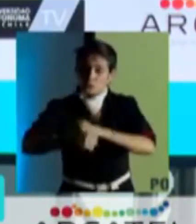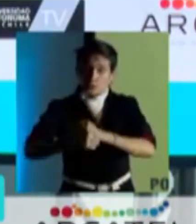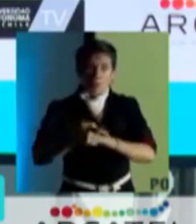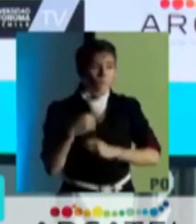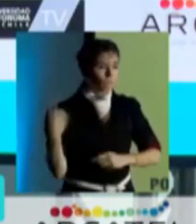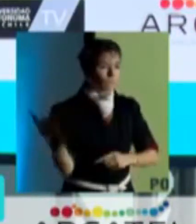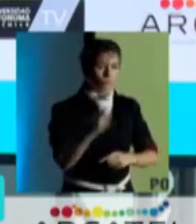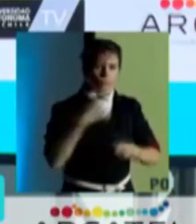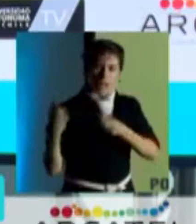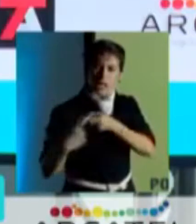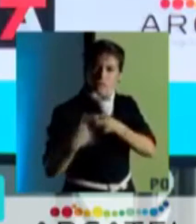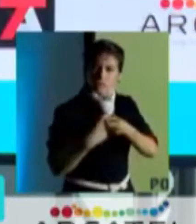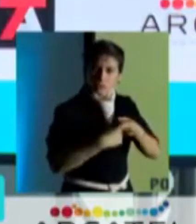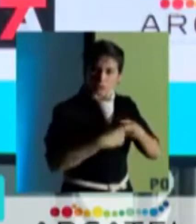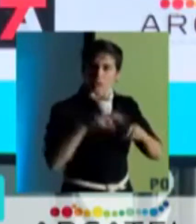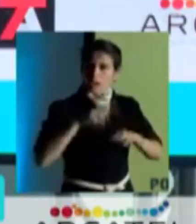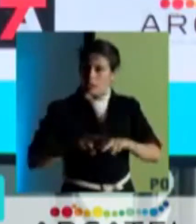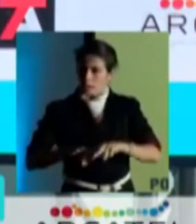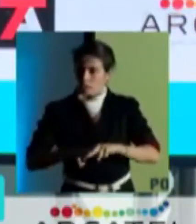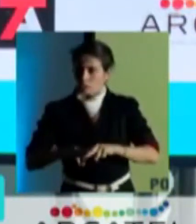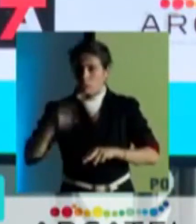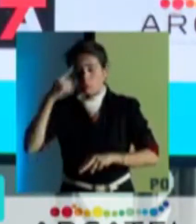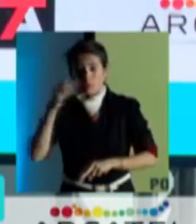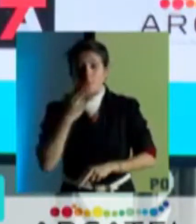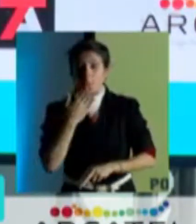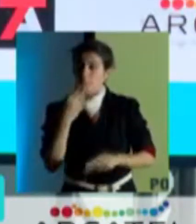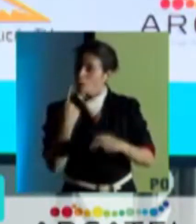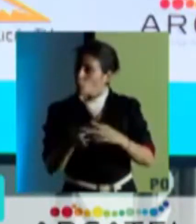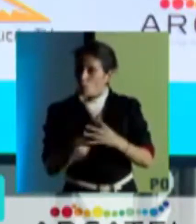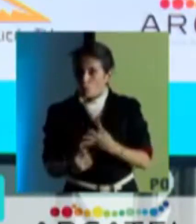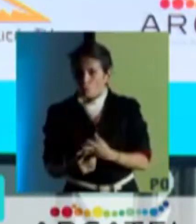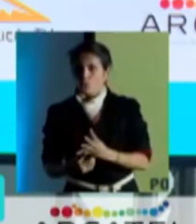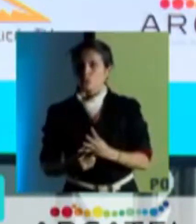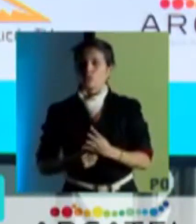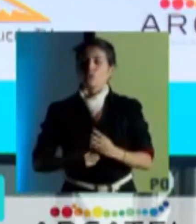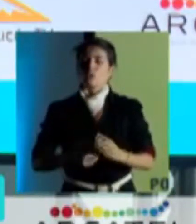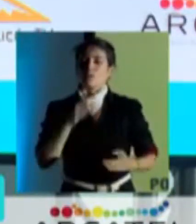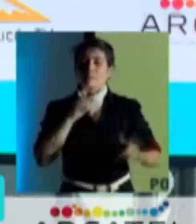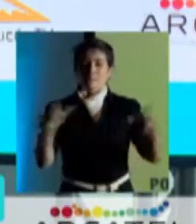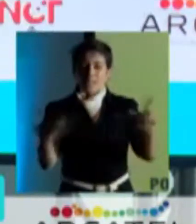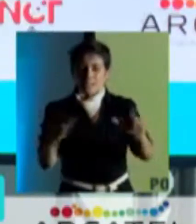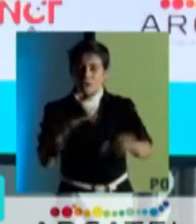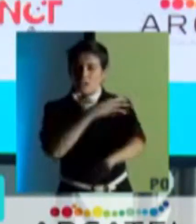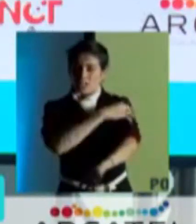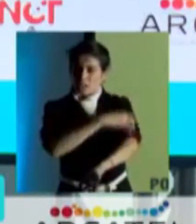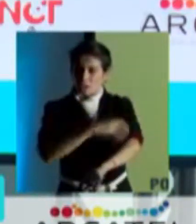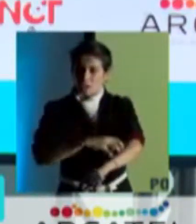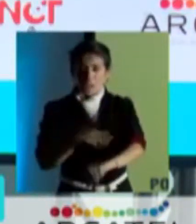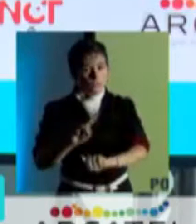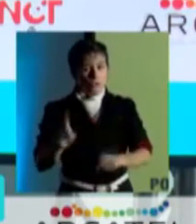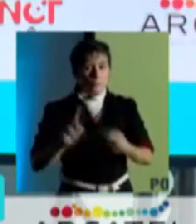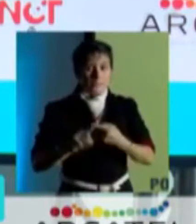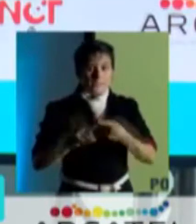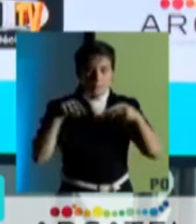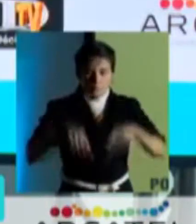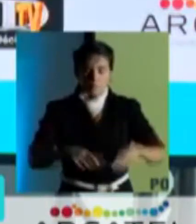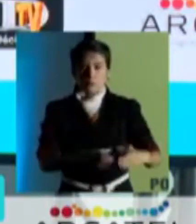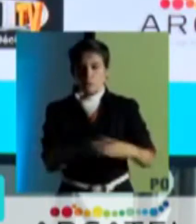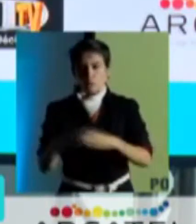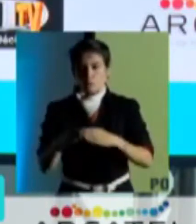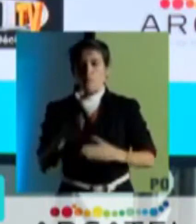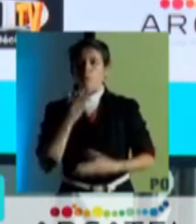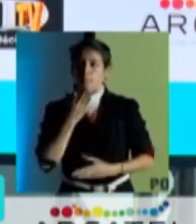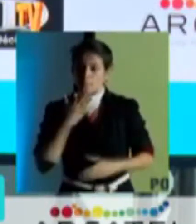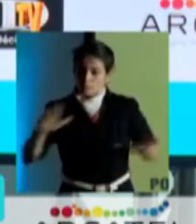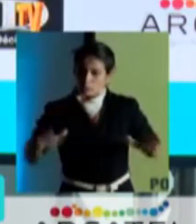asociados como también el resto de los canales regionales que no pertenecen a nuestra entidad creemos que el